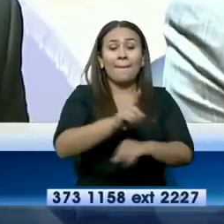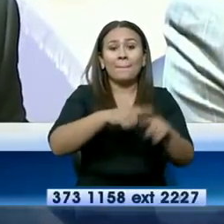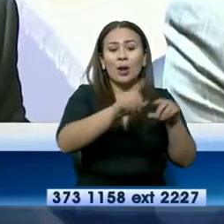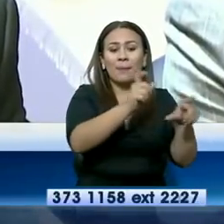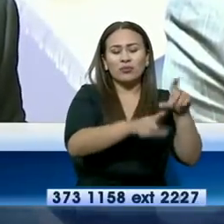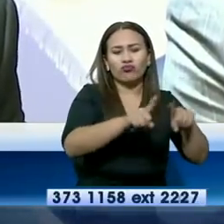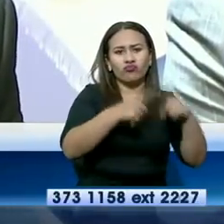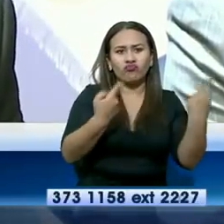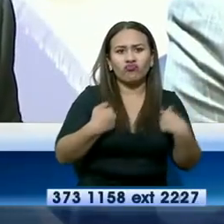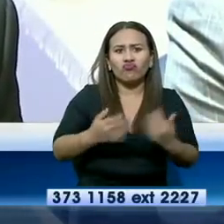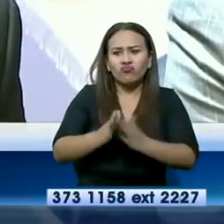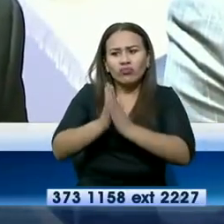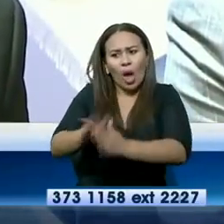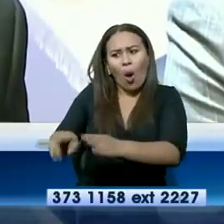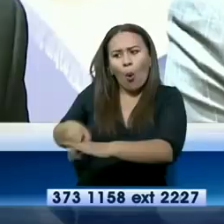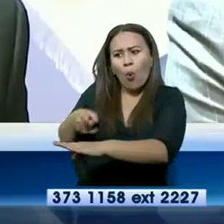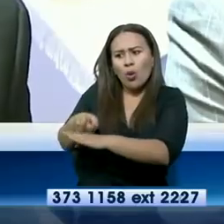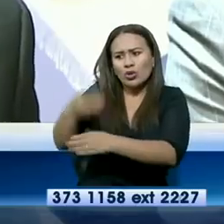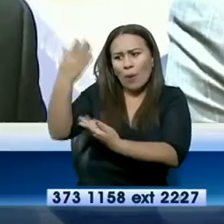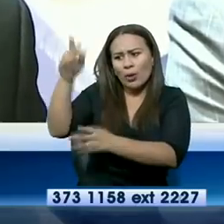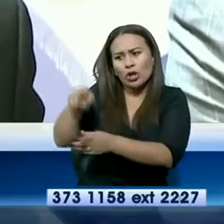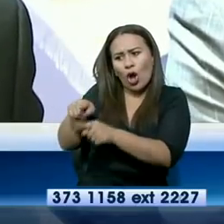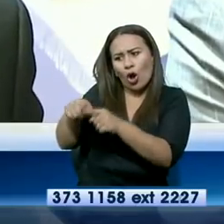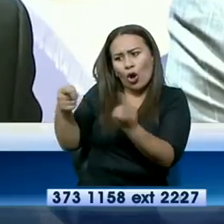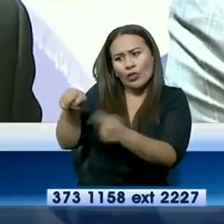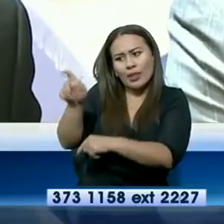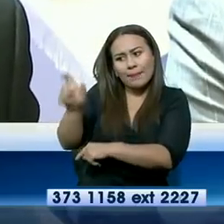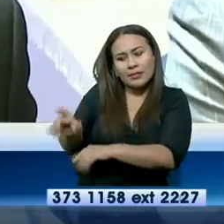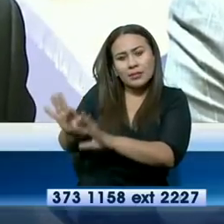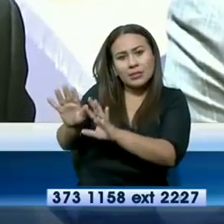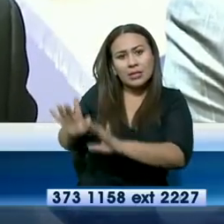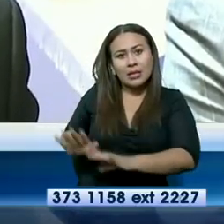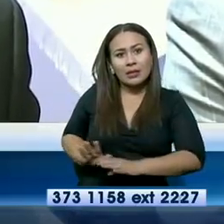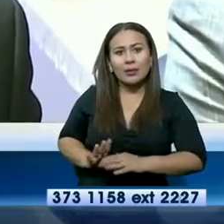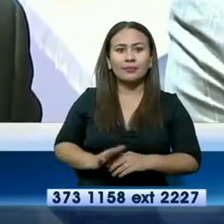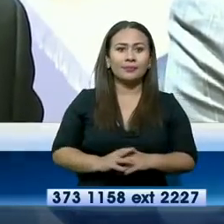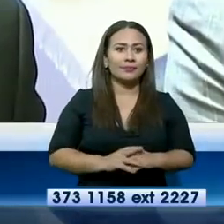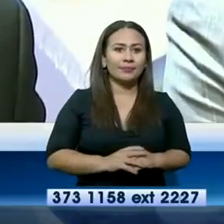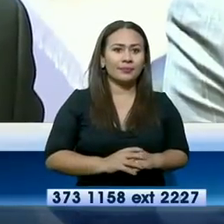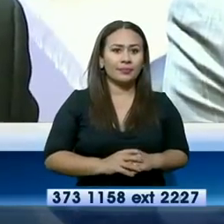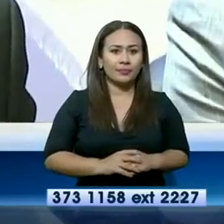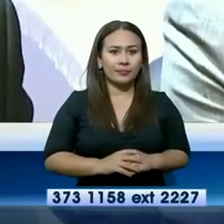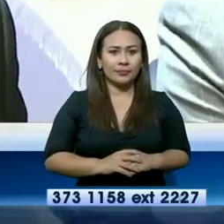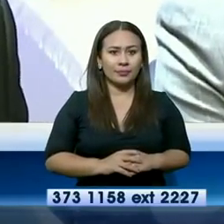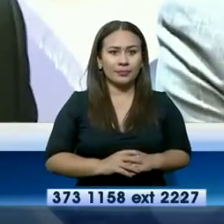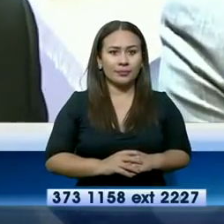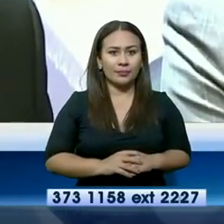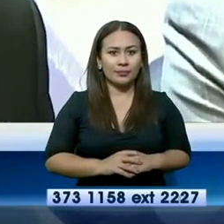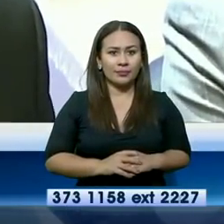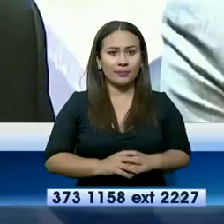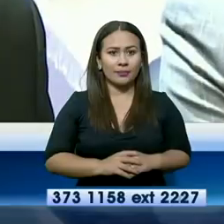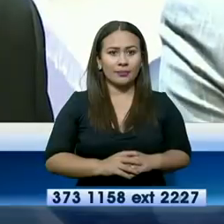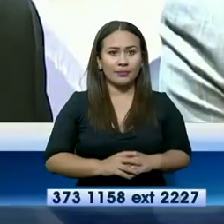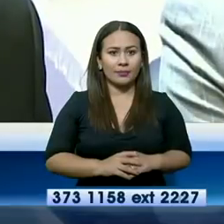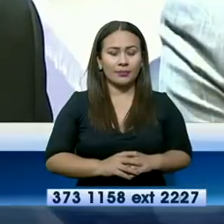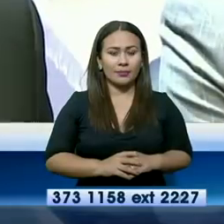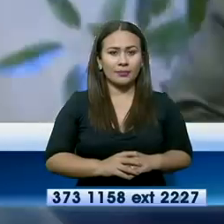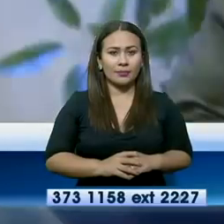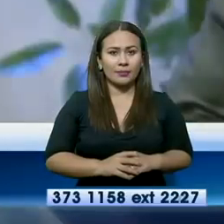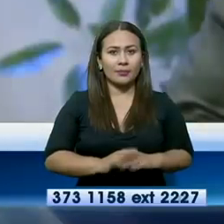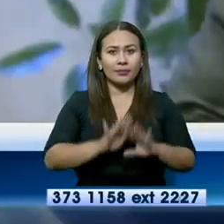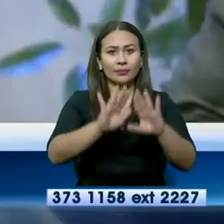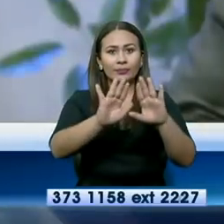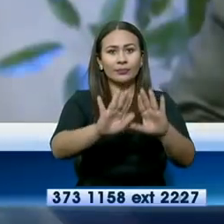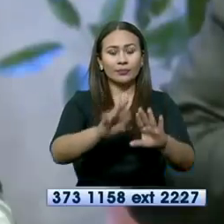seguirá con el pedido de juicio político en contra del secretario de Estado. el